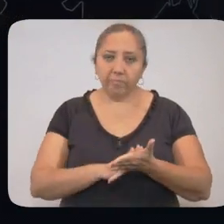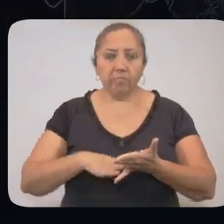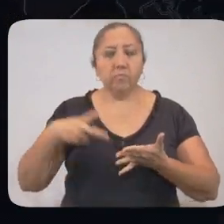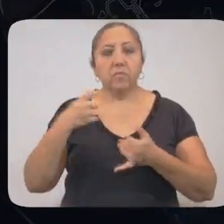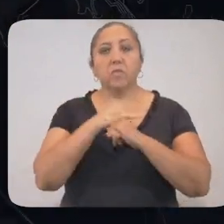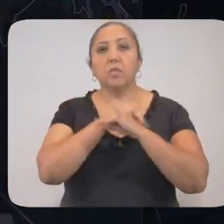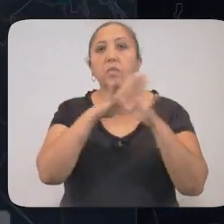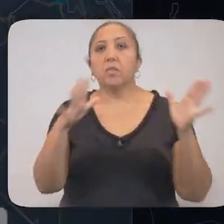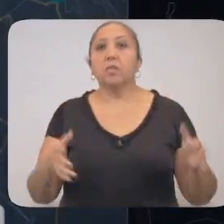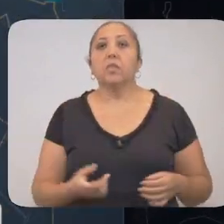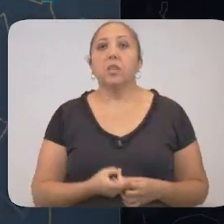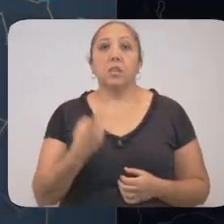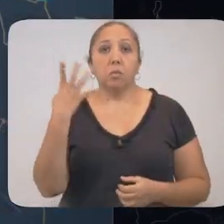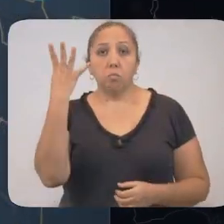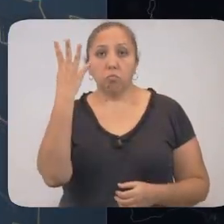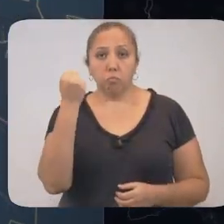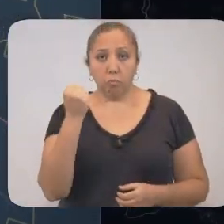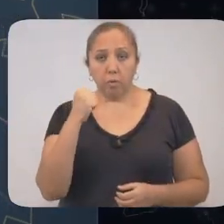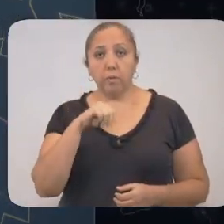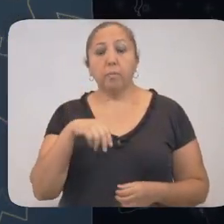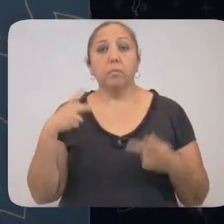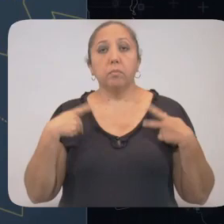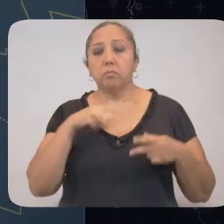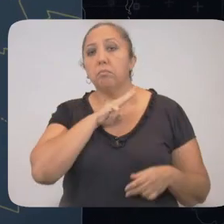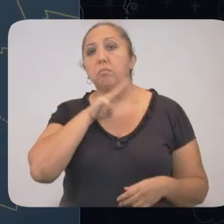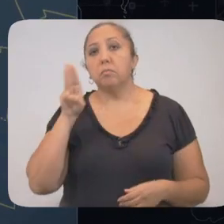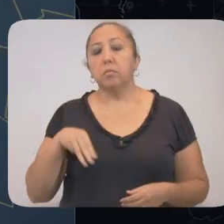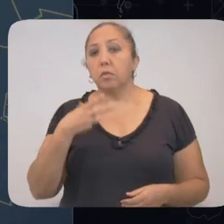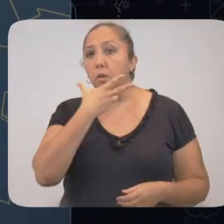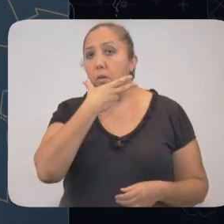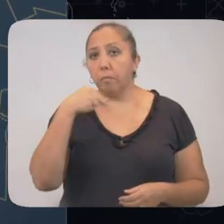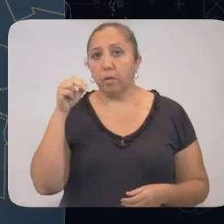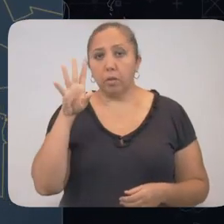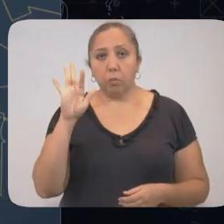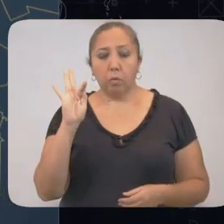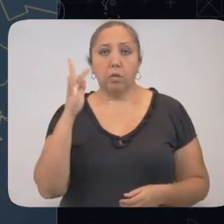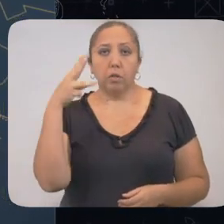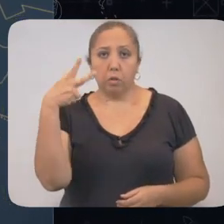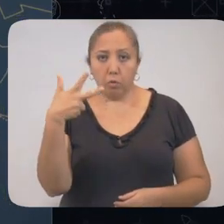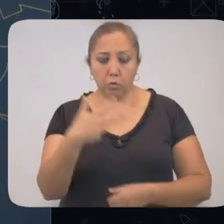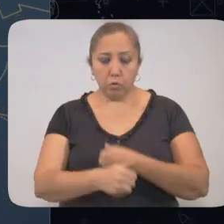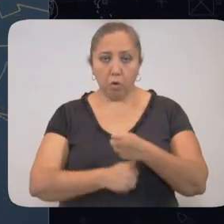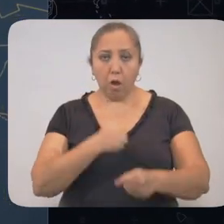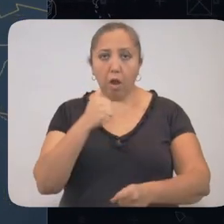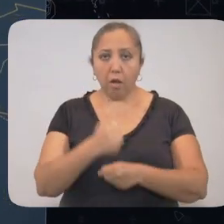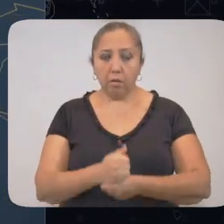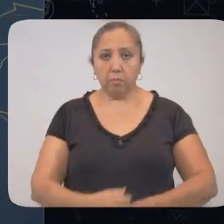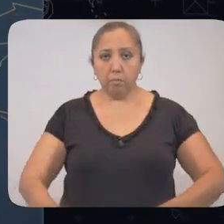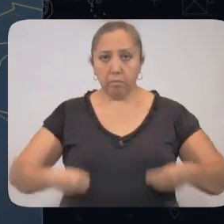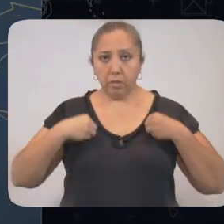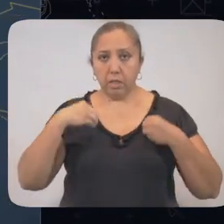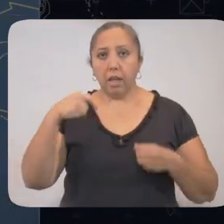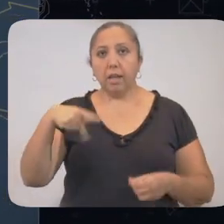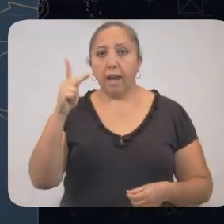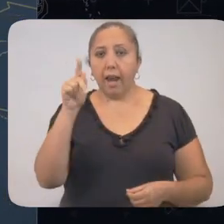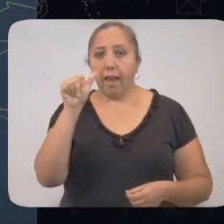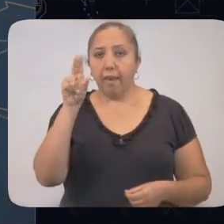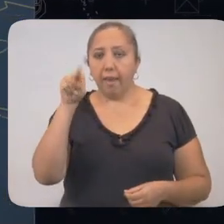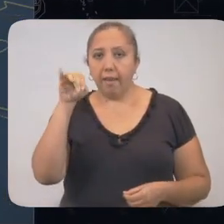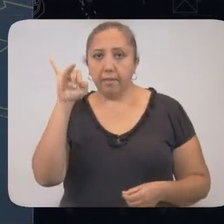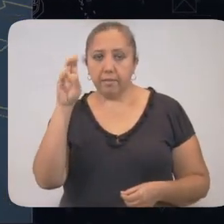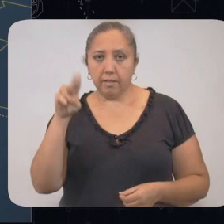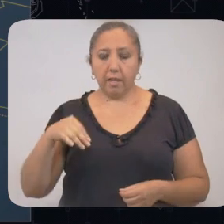este parte médico informamos de 9 fallecimientos. Hombre de 48 años de edad, originario y residente de Canacín,